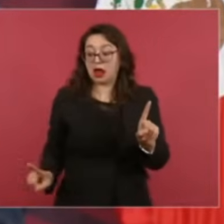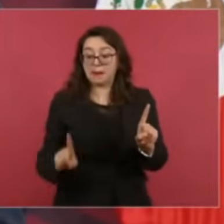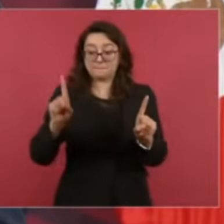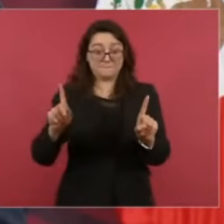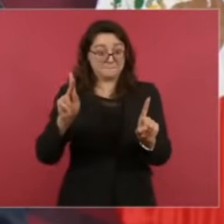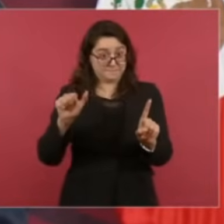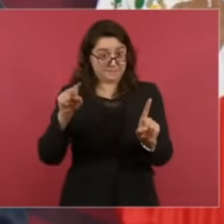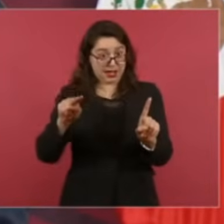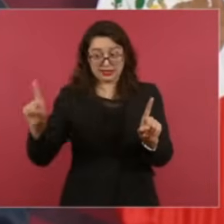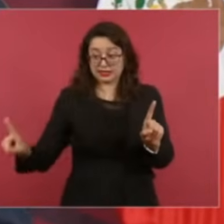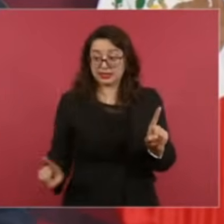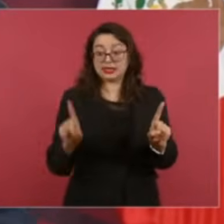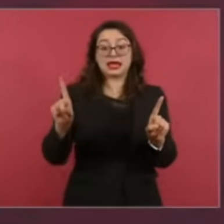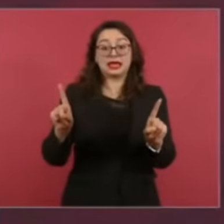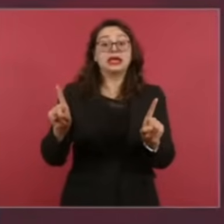Diego Fernández de Ceballos,